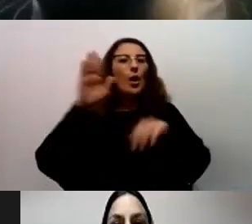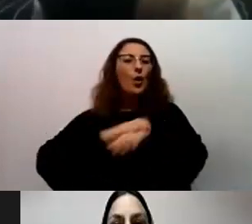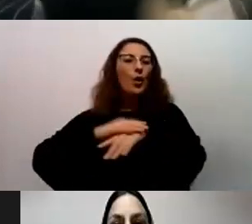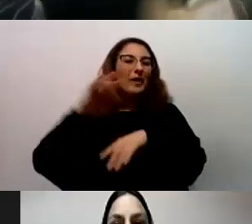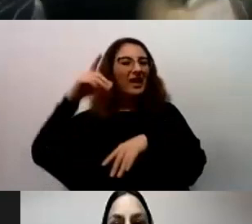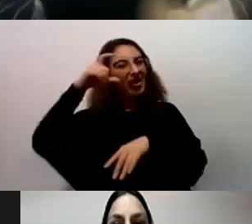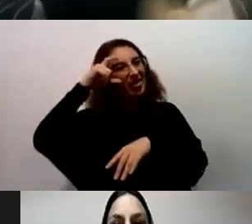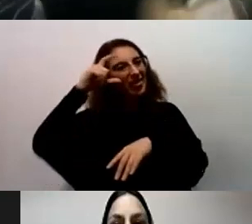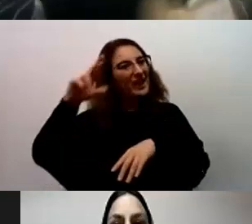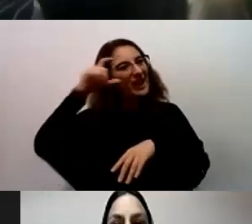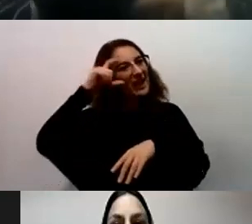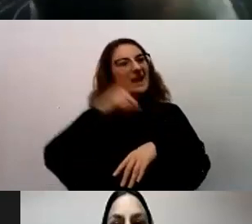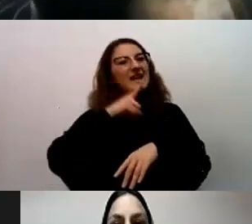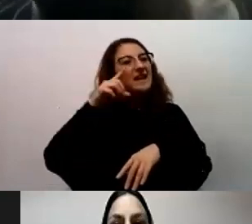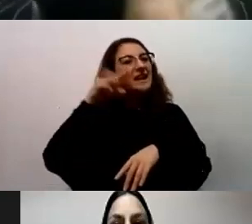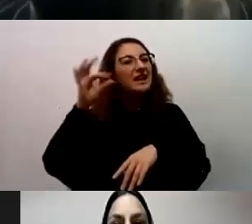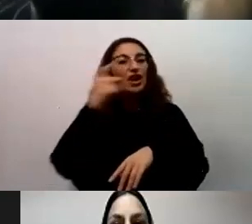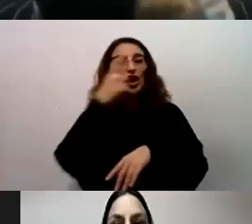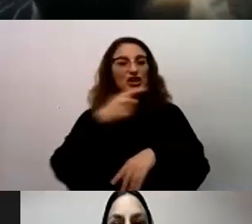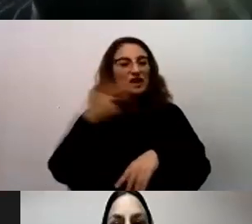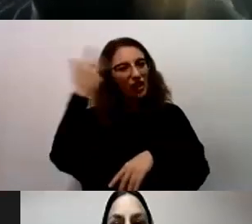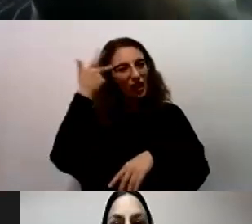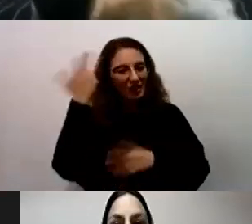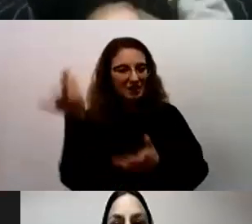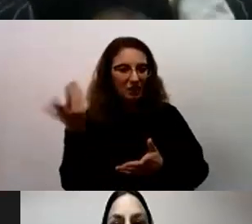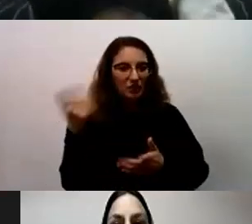No sé, Paula, si alguien tiene algo para comentar